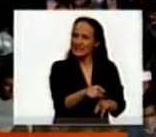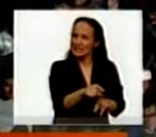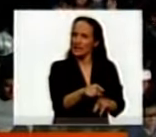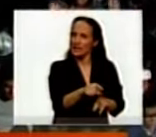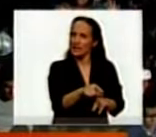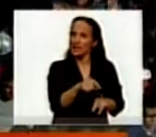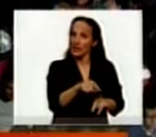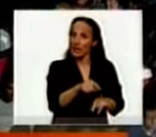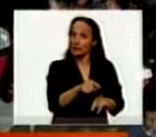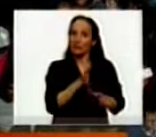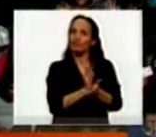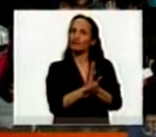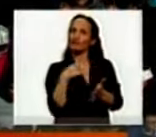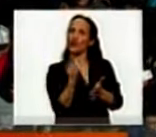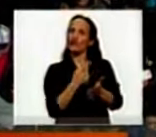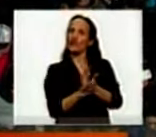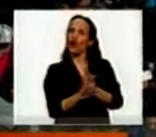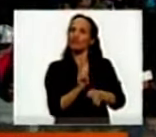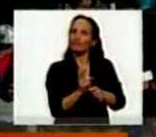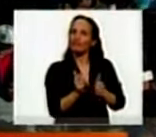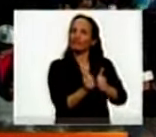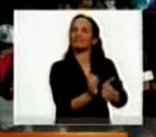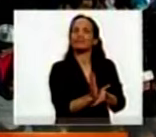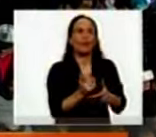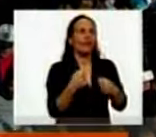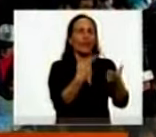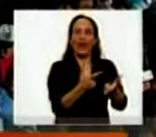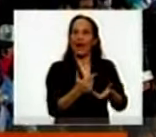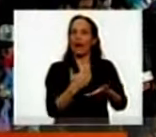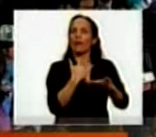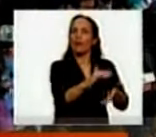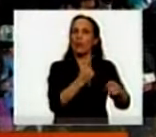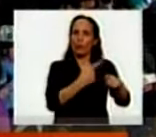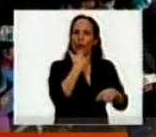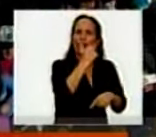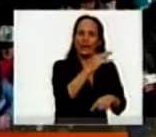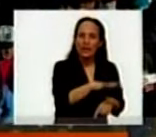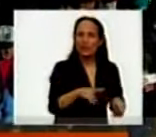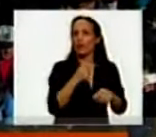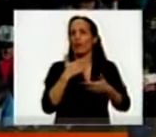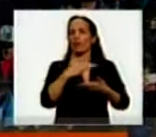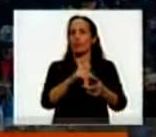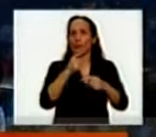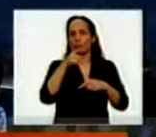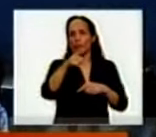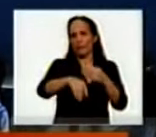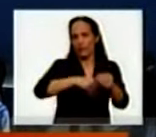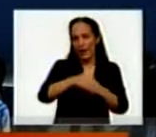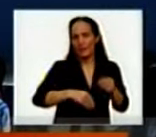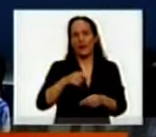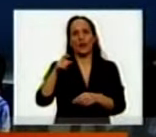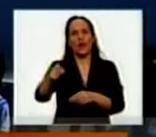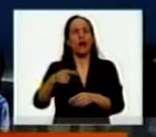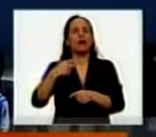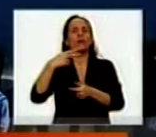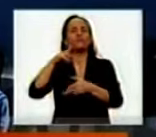los hemos empezado a acompañar con más asignación universal por hijo, más asignaciones familiares, tarifas